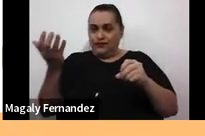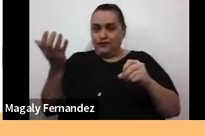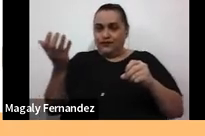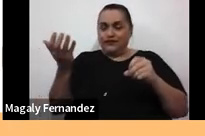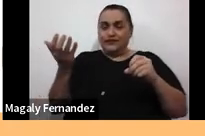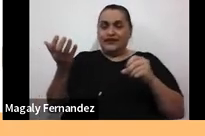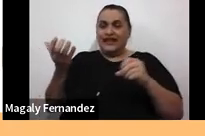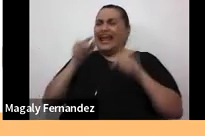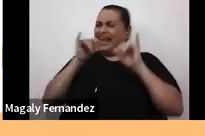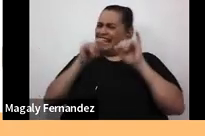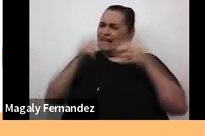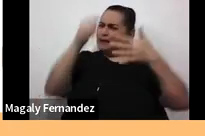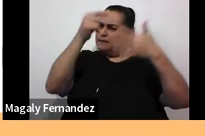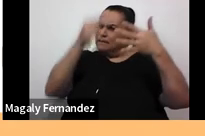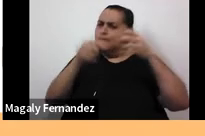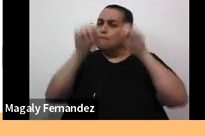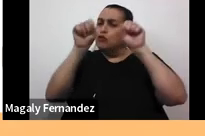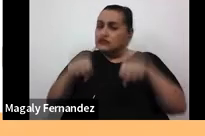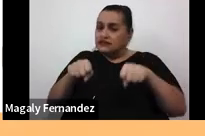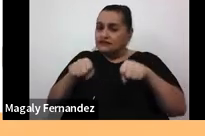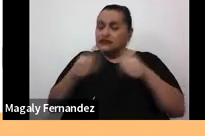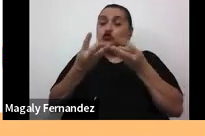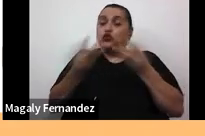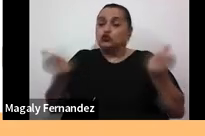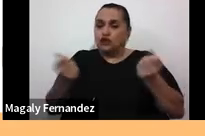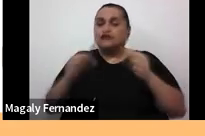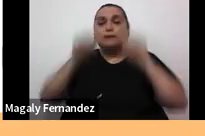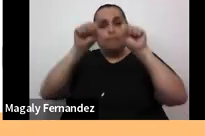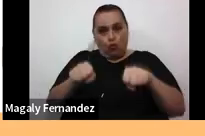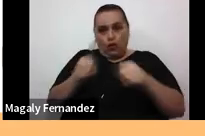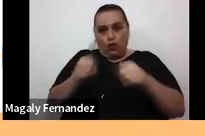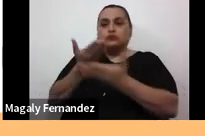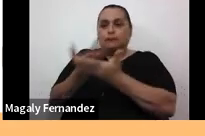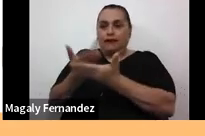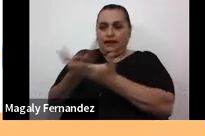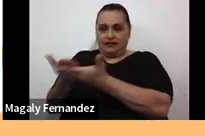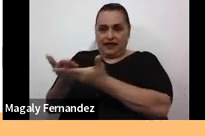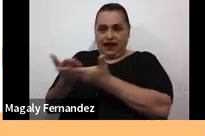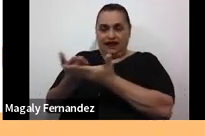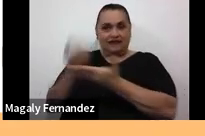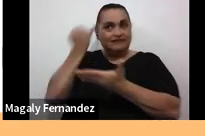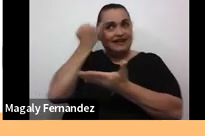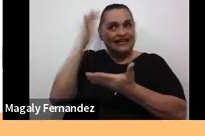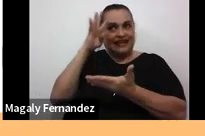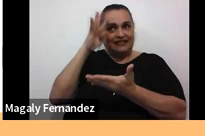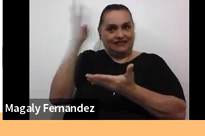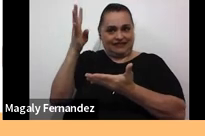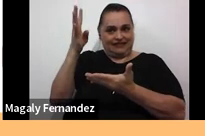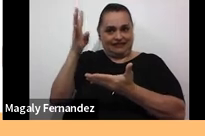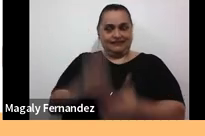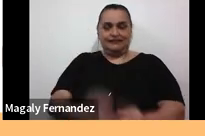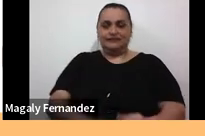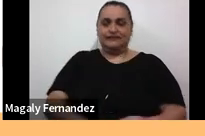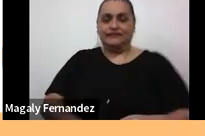de esas posibles soluciones que podemos plantear de manera creativa la que sigue